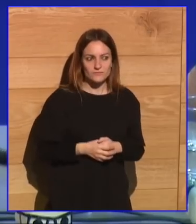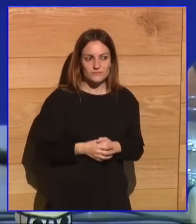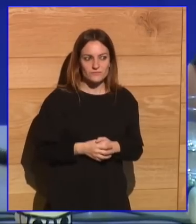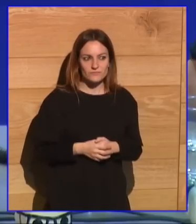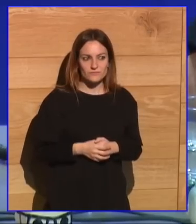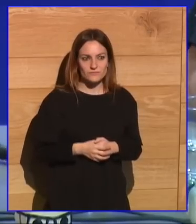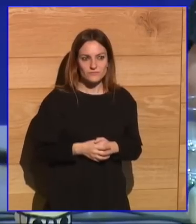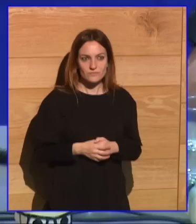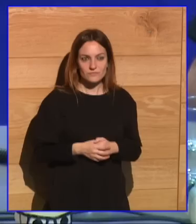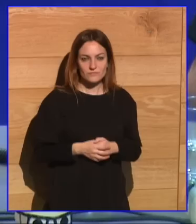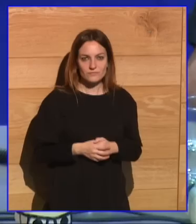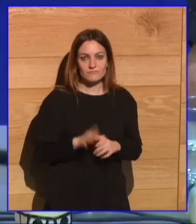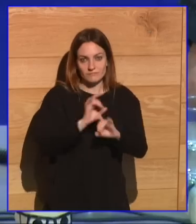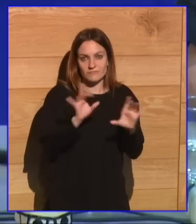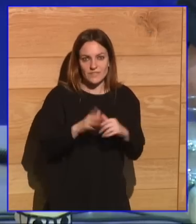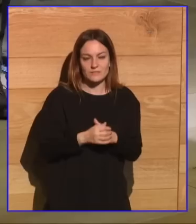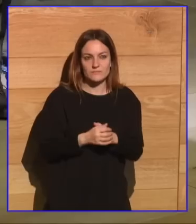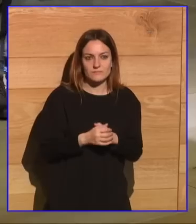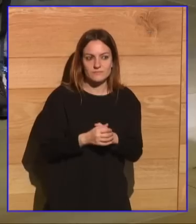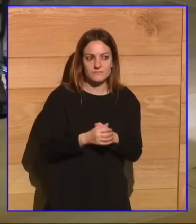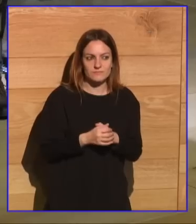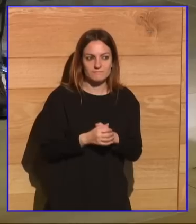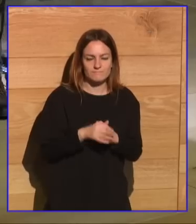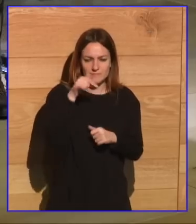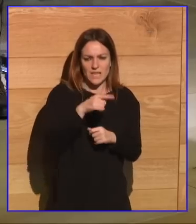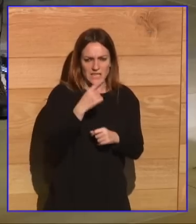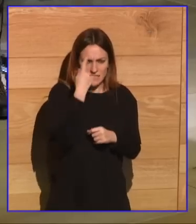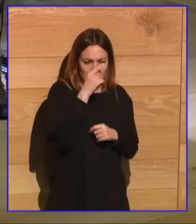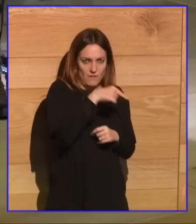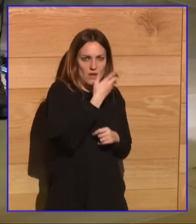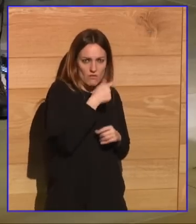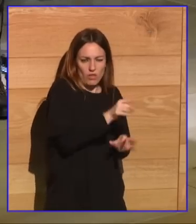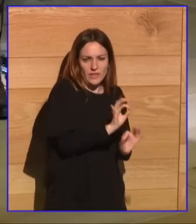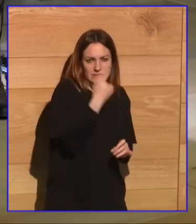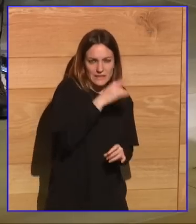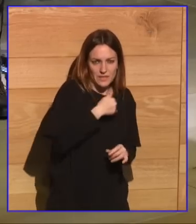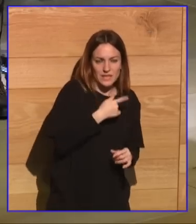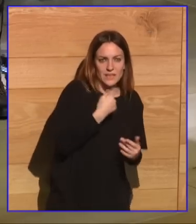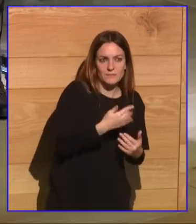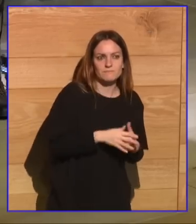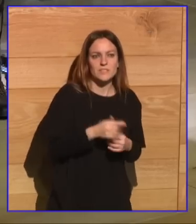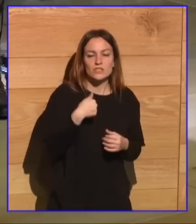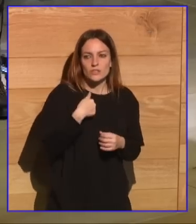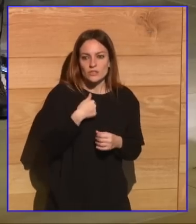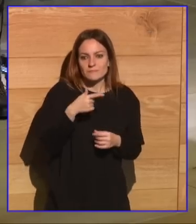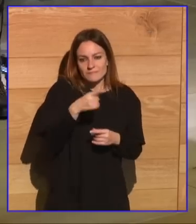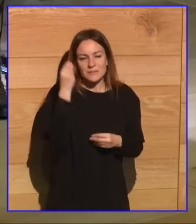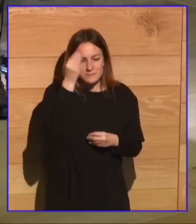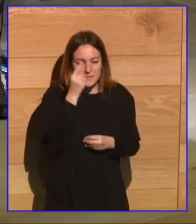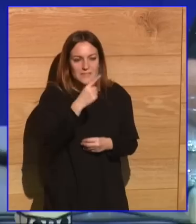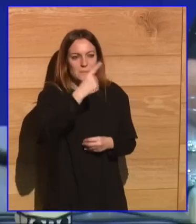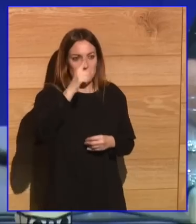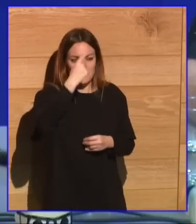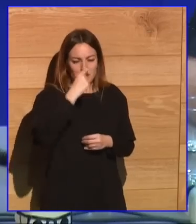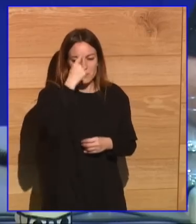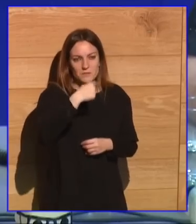Sí, no, es que... Estaba bastante pendiente de ti, ¿no? Sí, Nicolas Cage. Sí, no le quito el sueño, pero dice, bueno. ¿Cuánto me gustaría